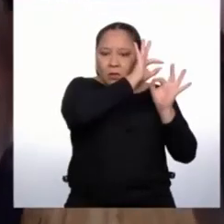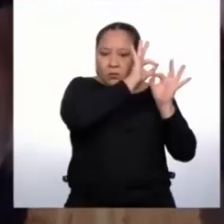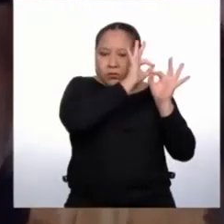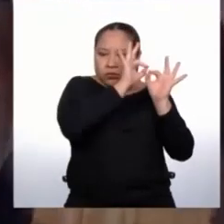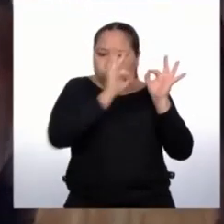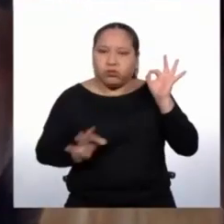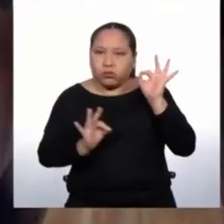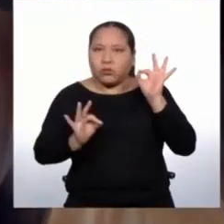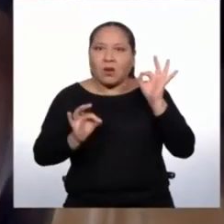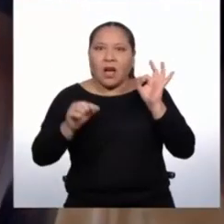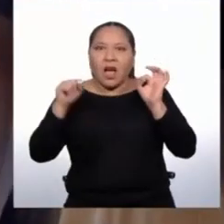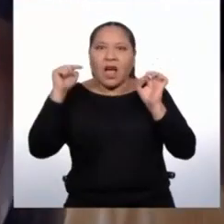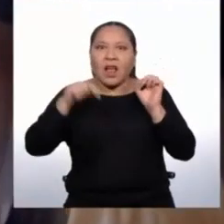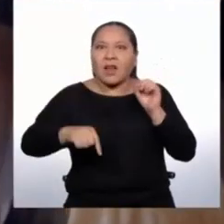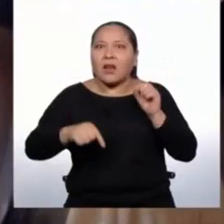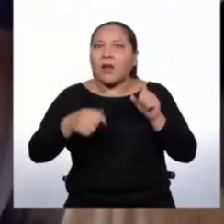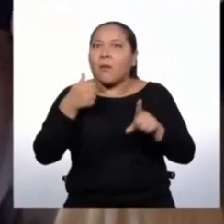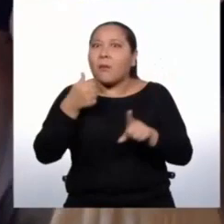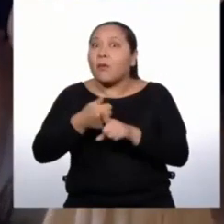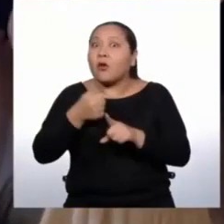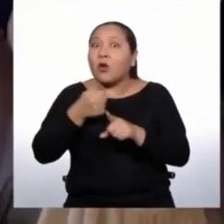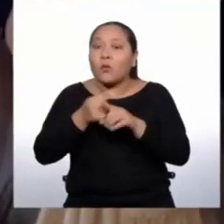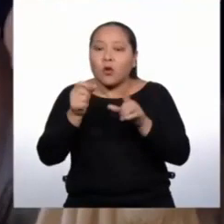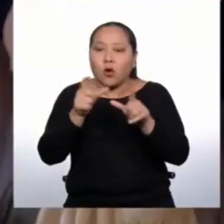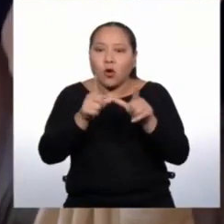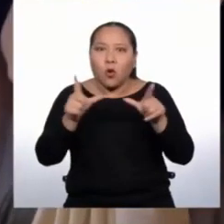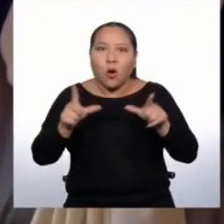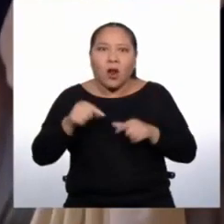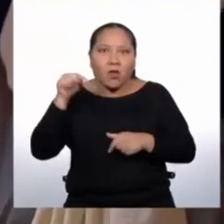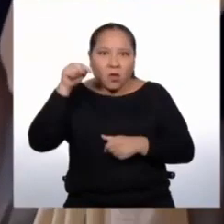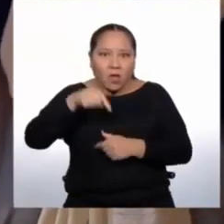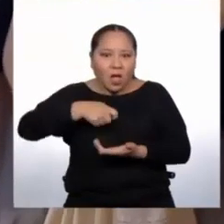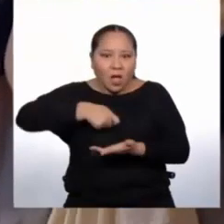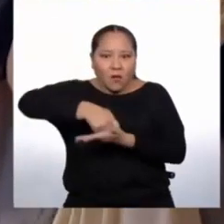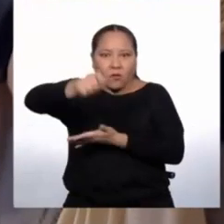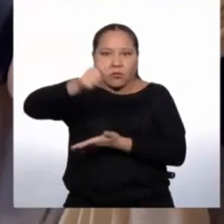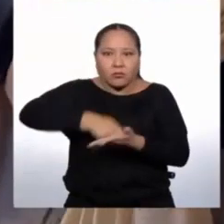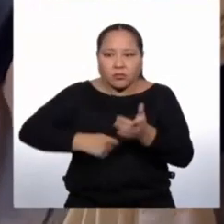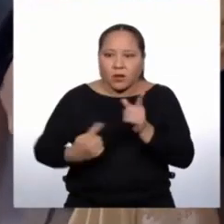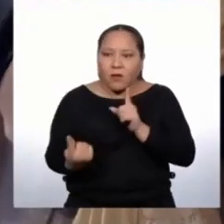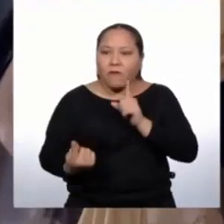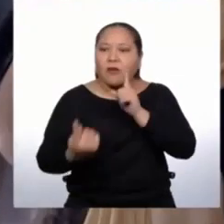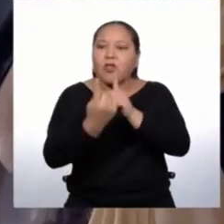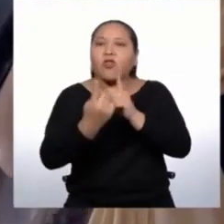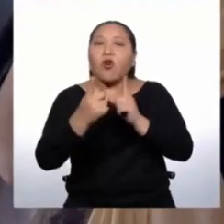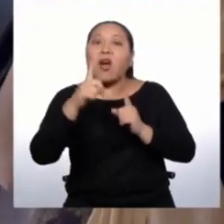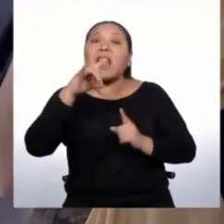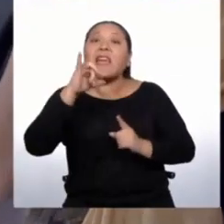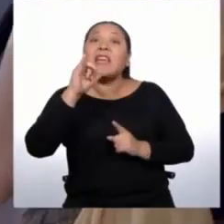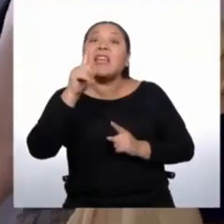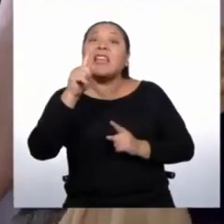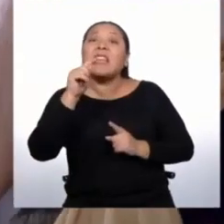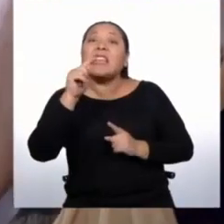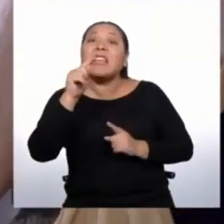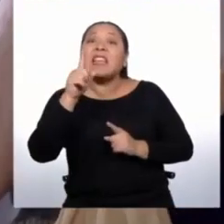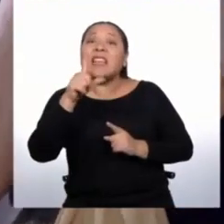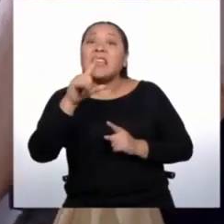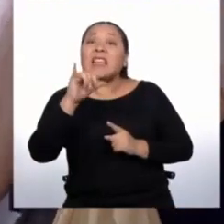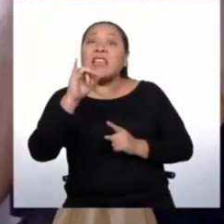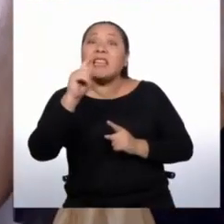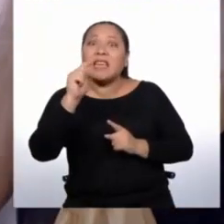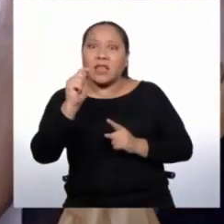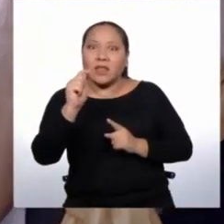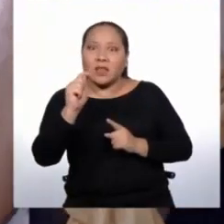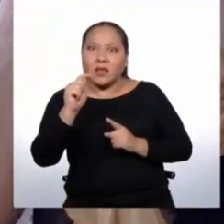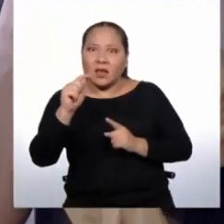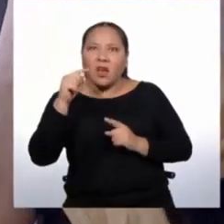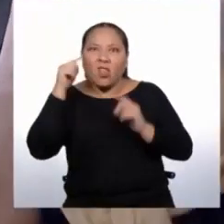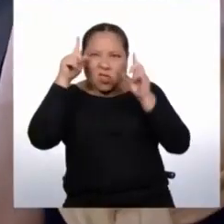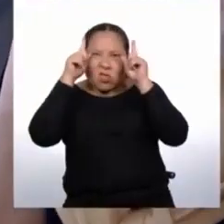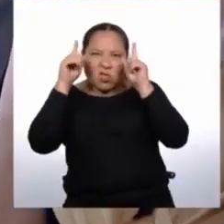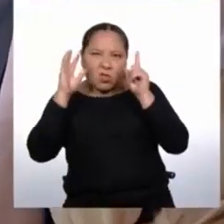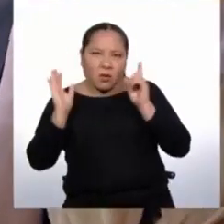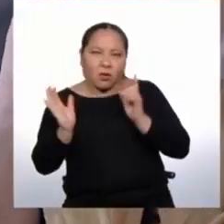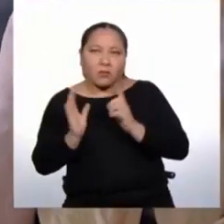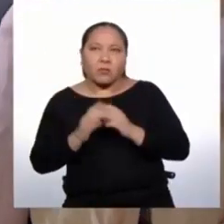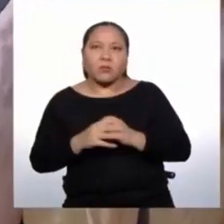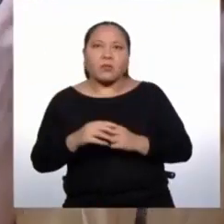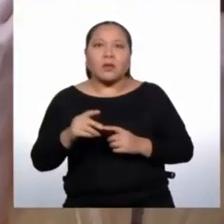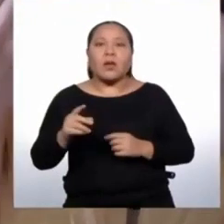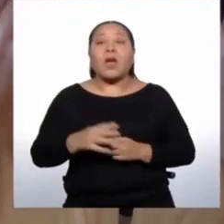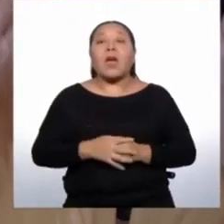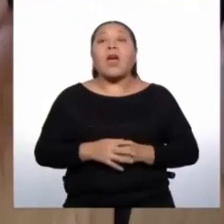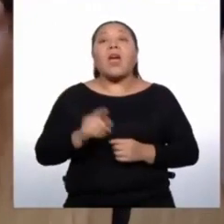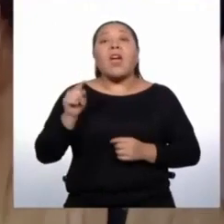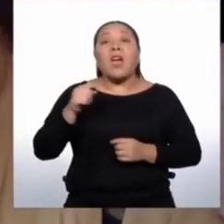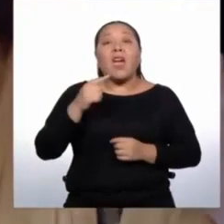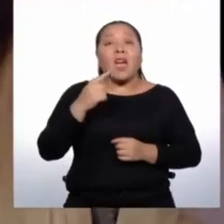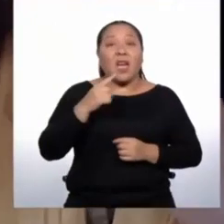hora donde se extendió el contrato. Al encararse con Lilith, el escribano con mucha flema empezó a sacarse la